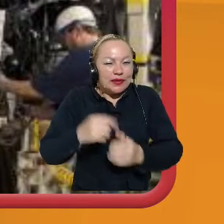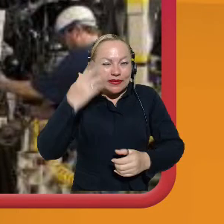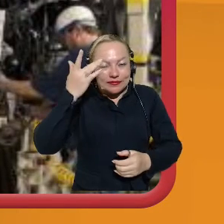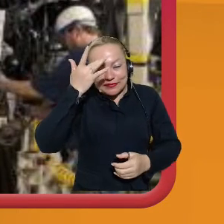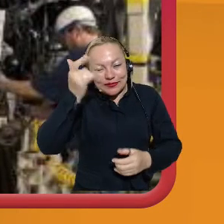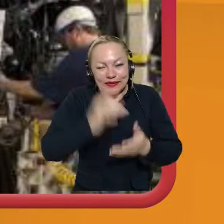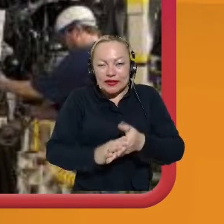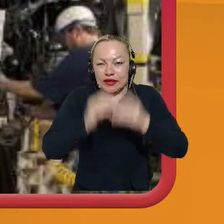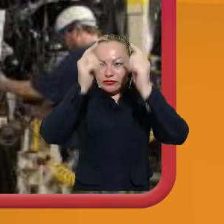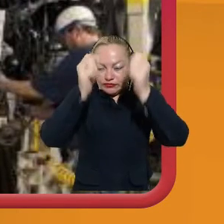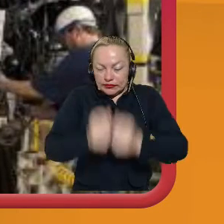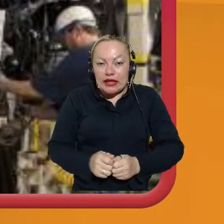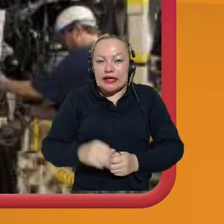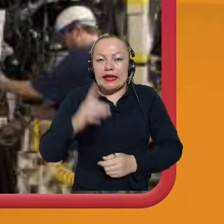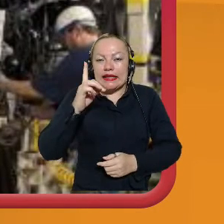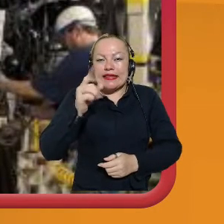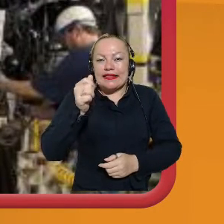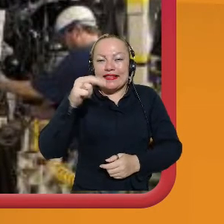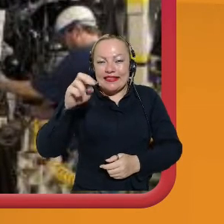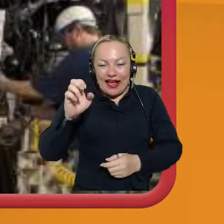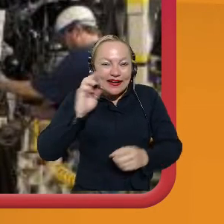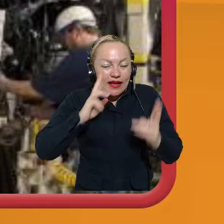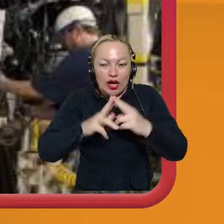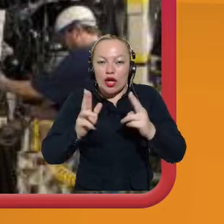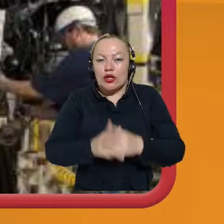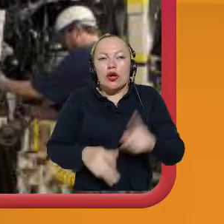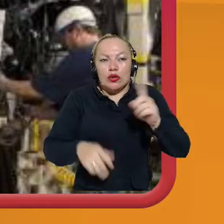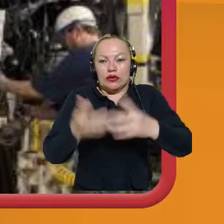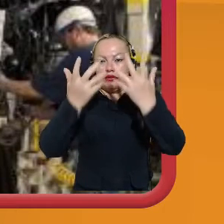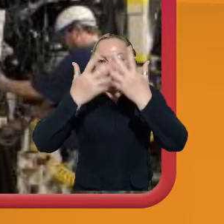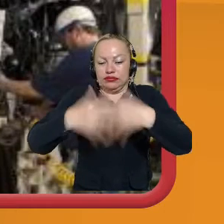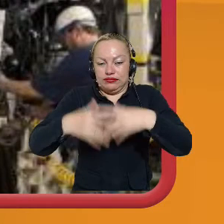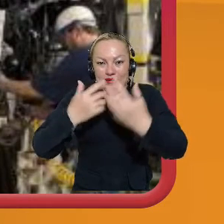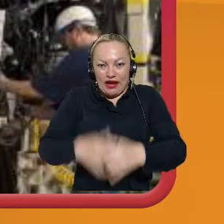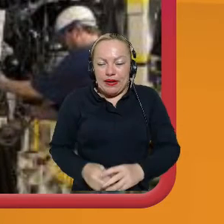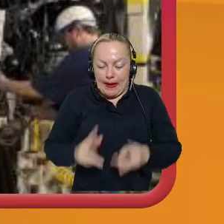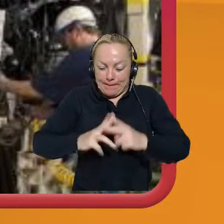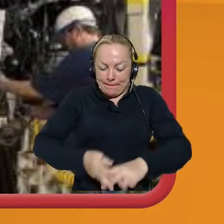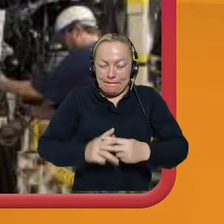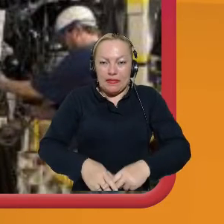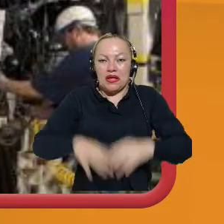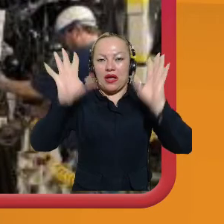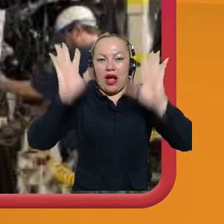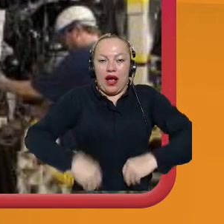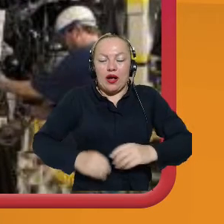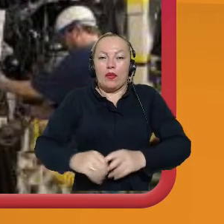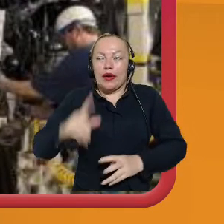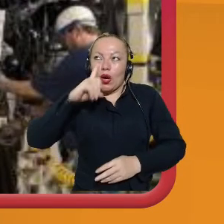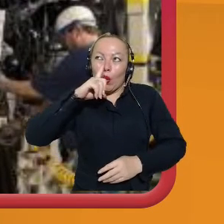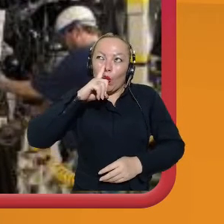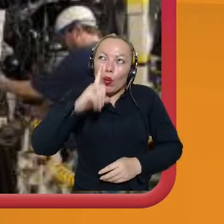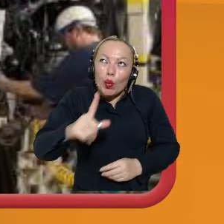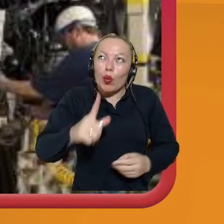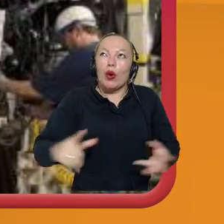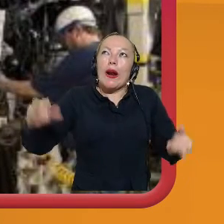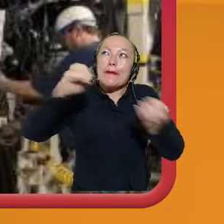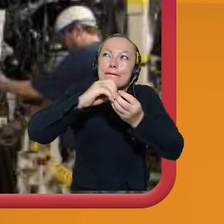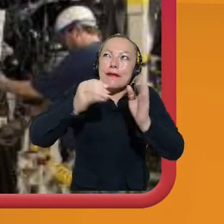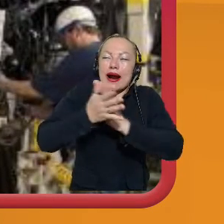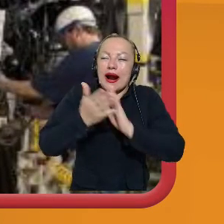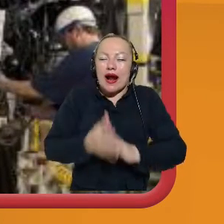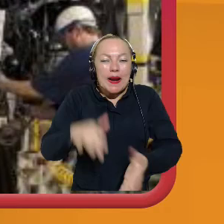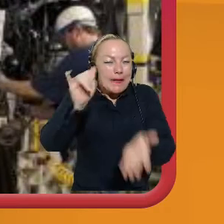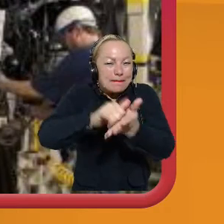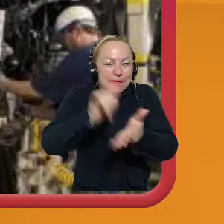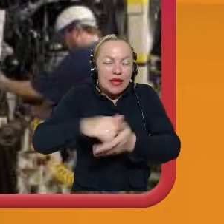y servicios que hizo el DANE, que señala una caída de fabricación de automotores en julio con respecto al de a la